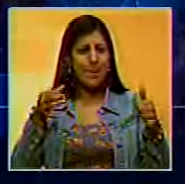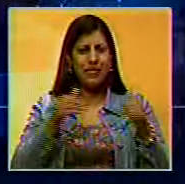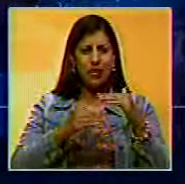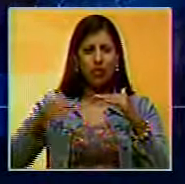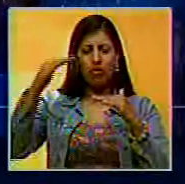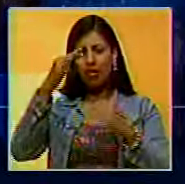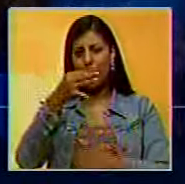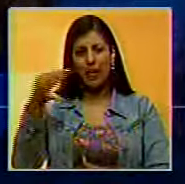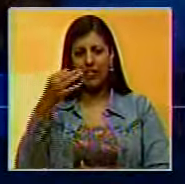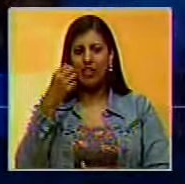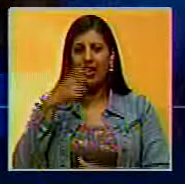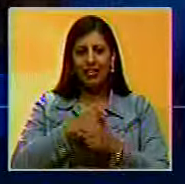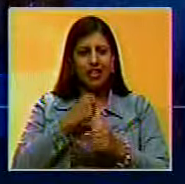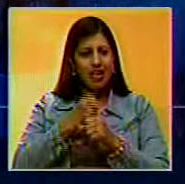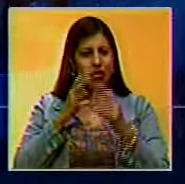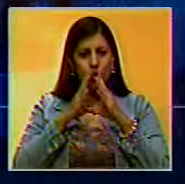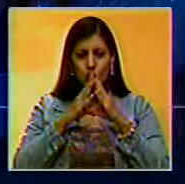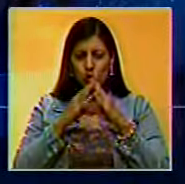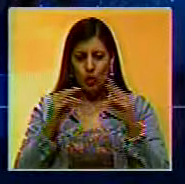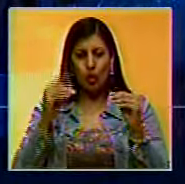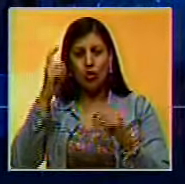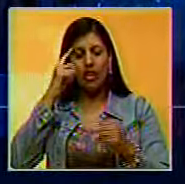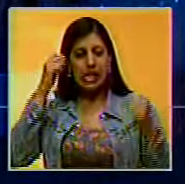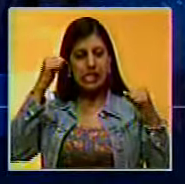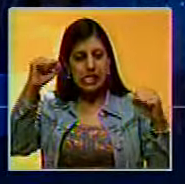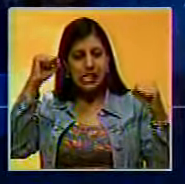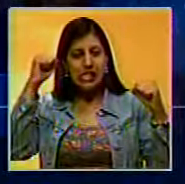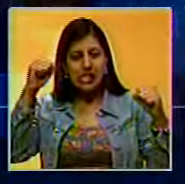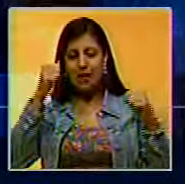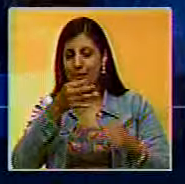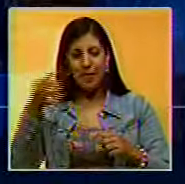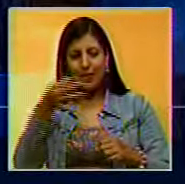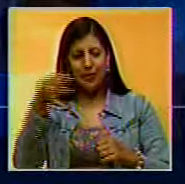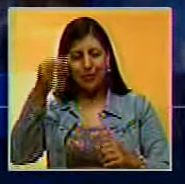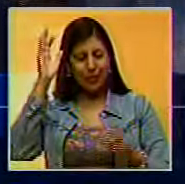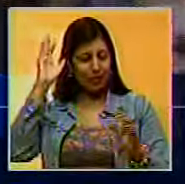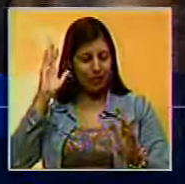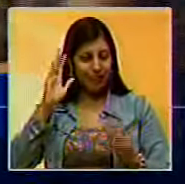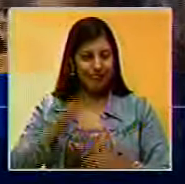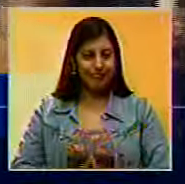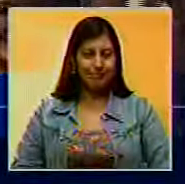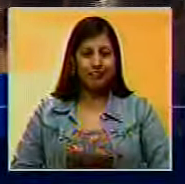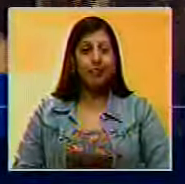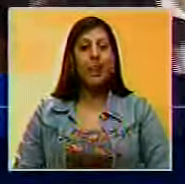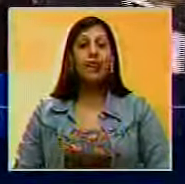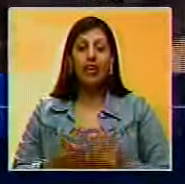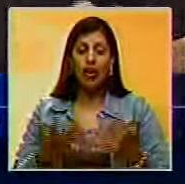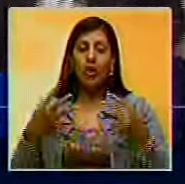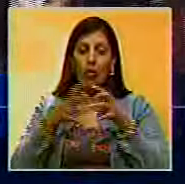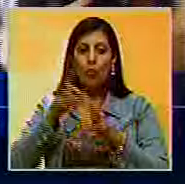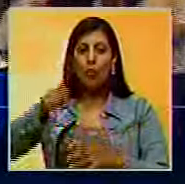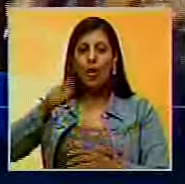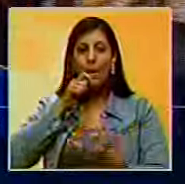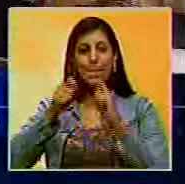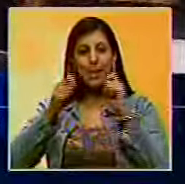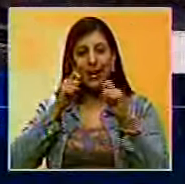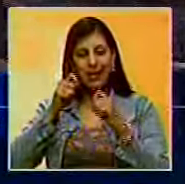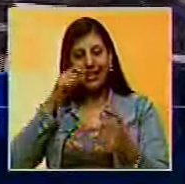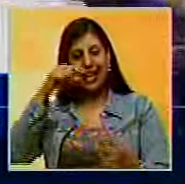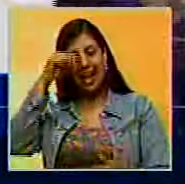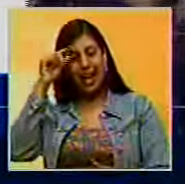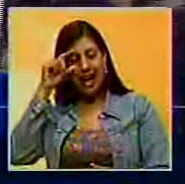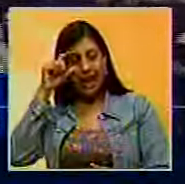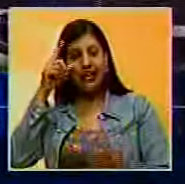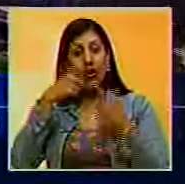alto, magnífico. Valió la pena todos los días de ensayo, todo, magnífico, magnífico. Así. El jurado estuvo integrado por la periodista Ana